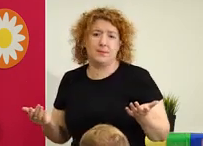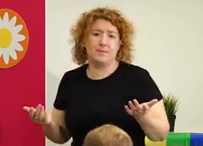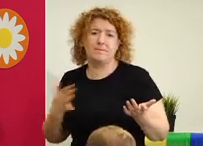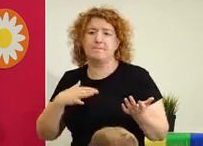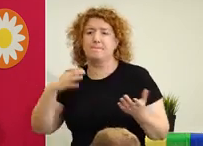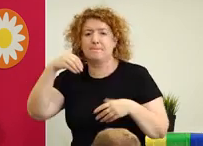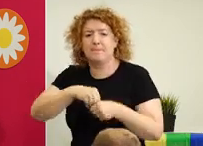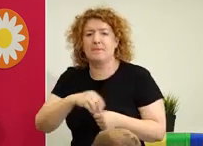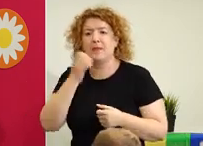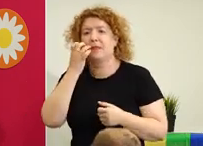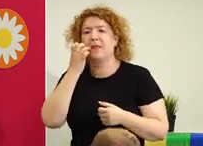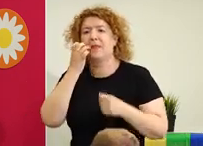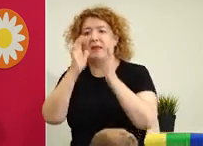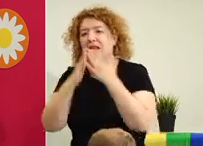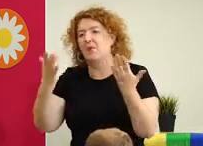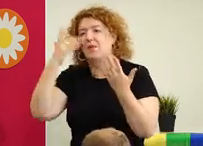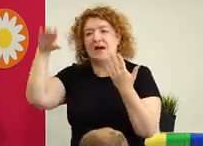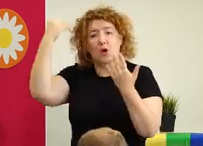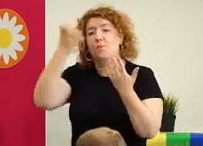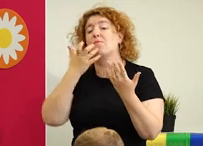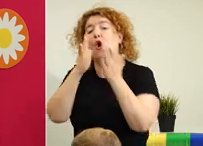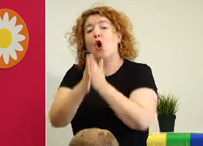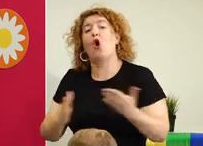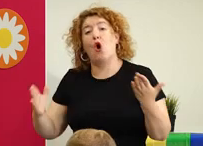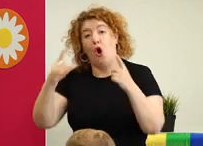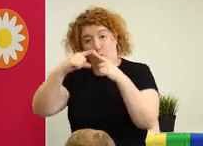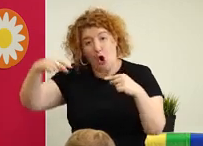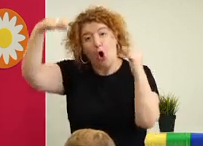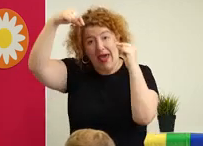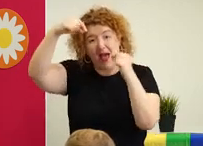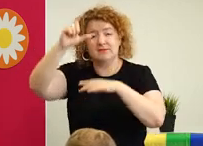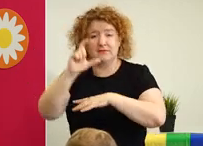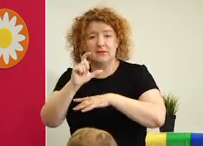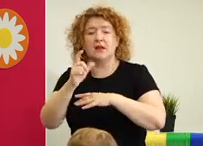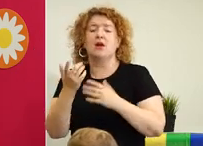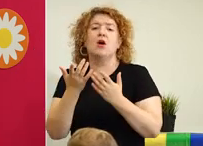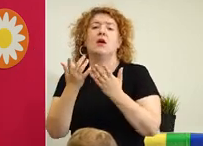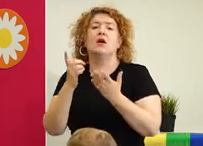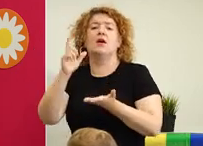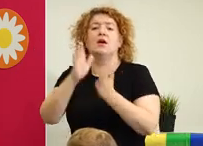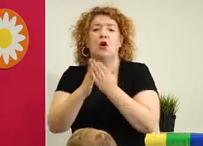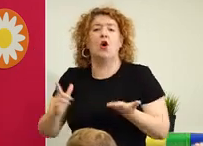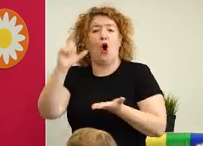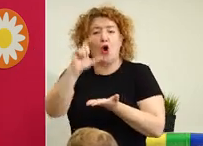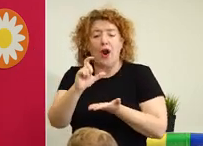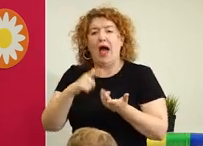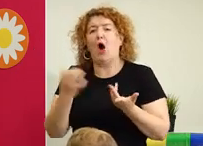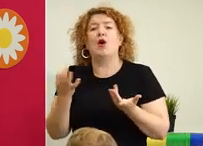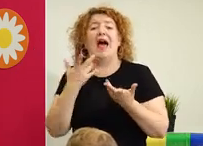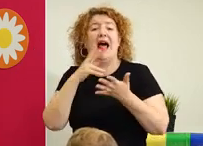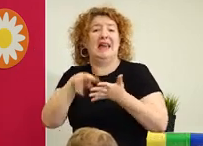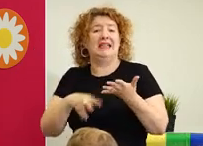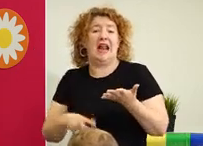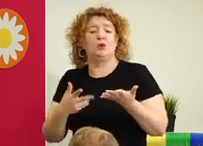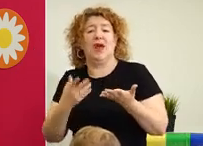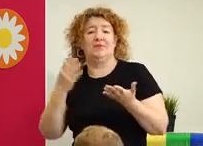encontrar tanto en las fuentes clásicas del Islam, como puede ser el Corán, o como en la literatura islámica premoderna. Y